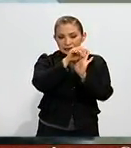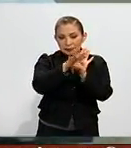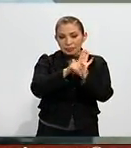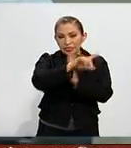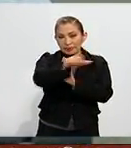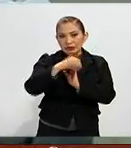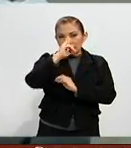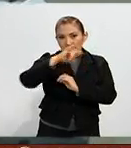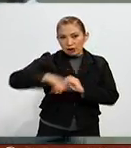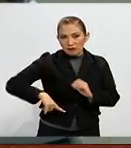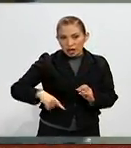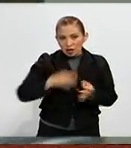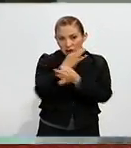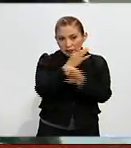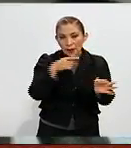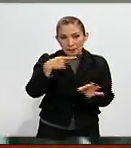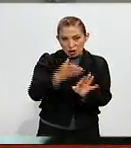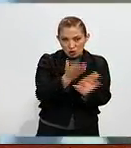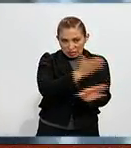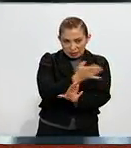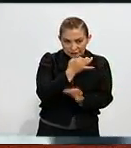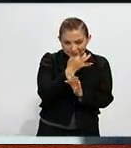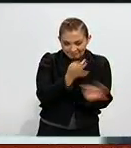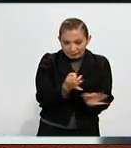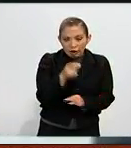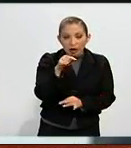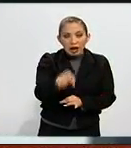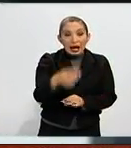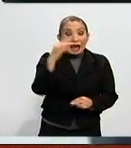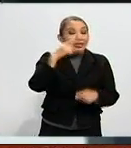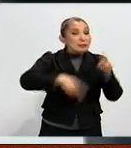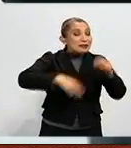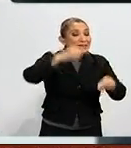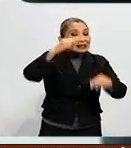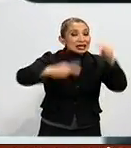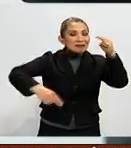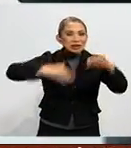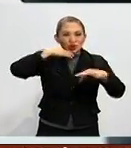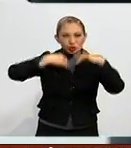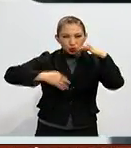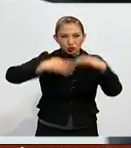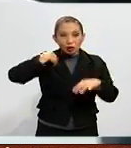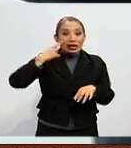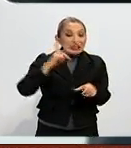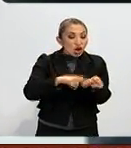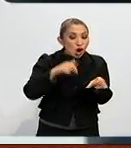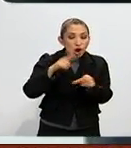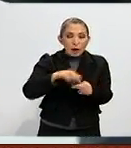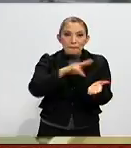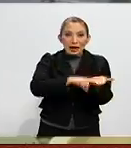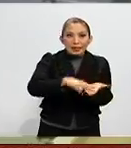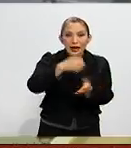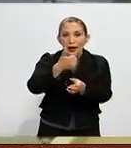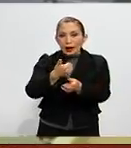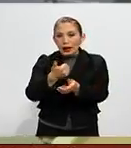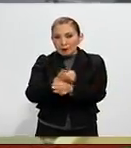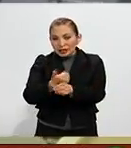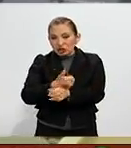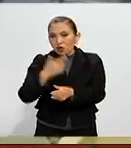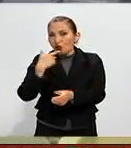conocer el jefe de gobierno, sin embargo, les adelanto, de acuerdo a los niveles de contaminación y los colores, verde, amarillo,